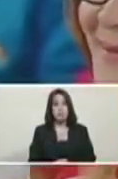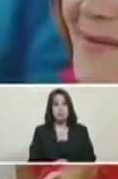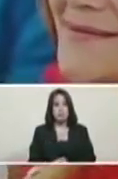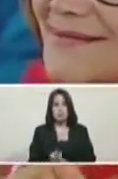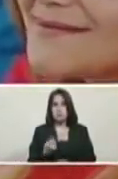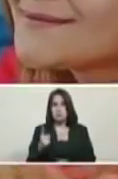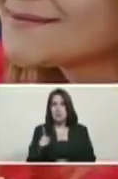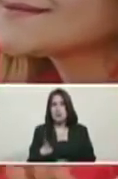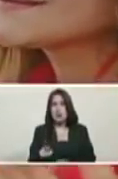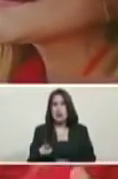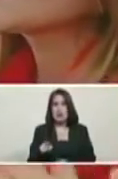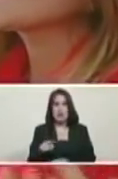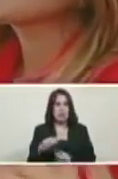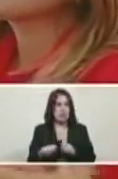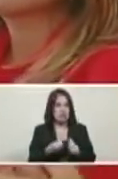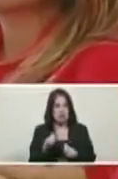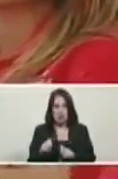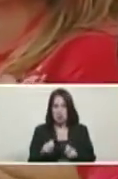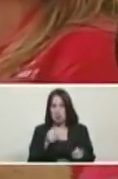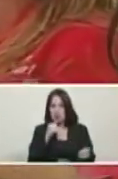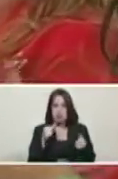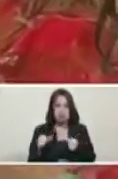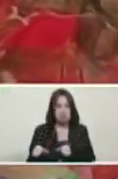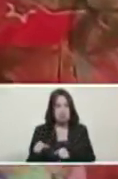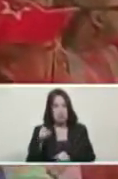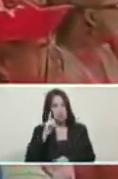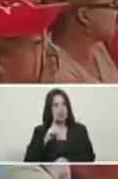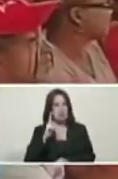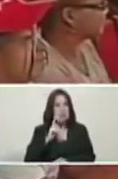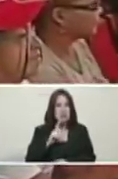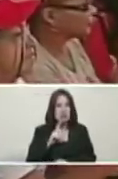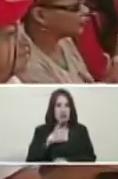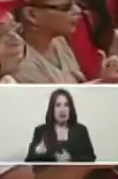barro. Nosotros no somos